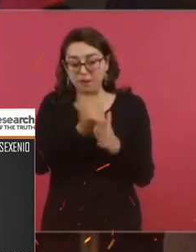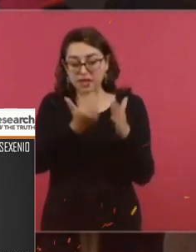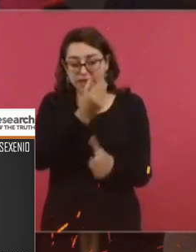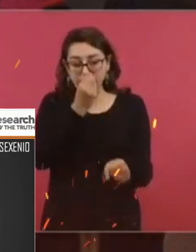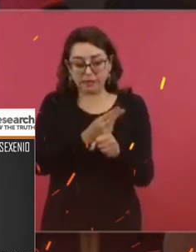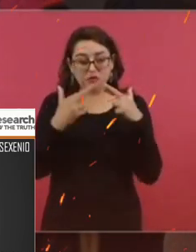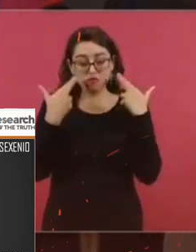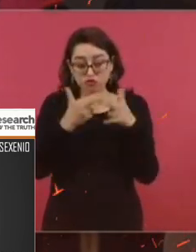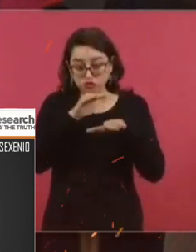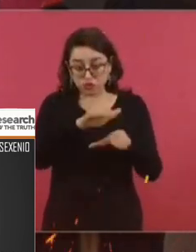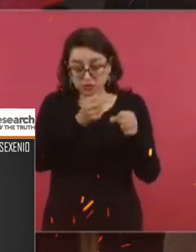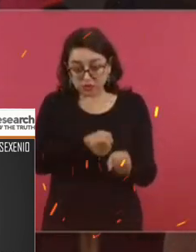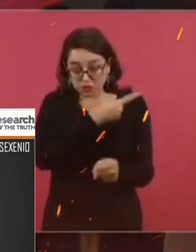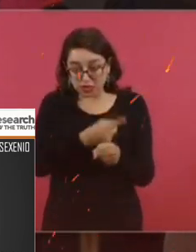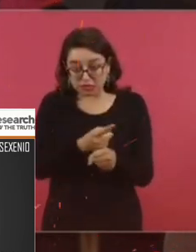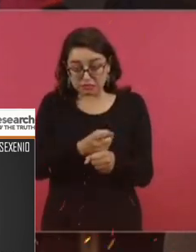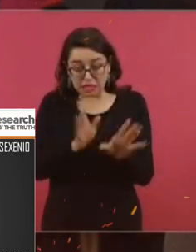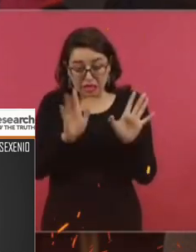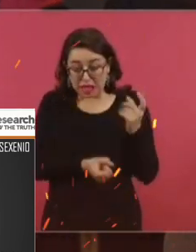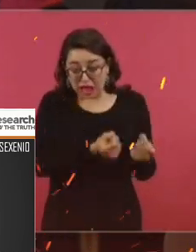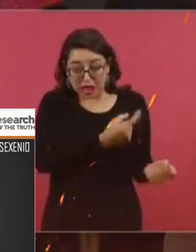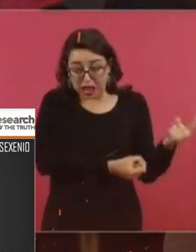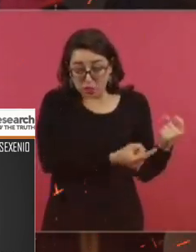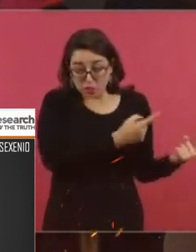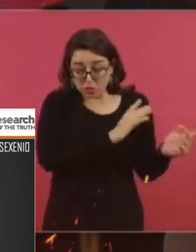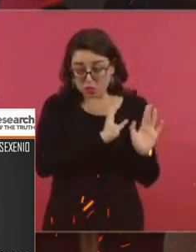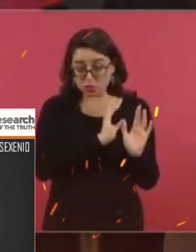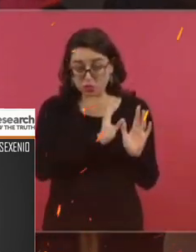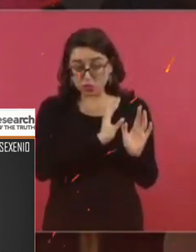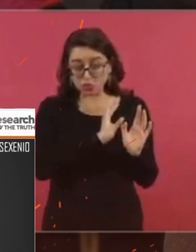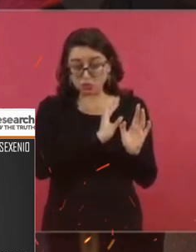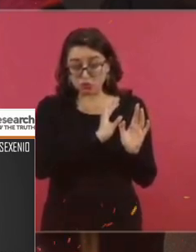la violencia? Es algo inédito, pero pues no por levantarse más